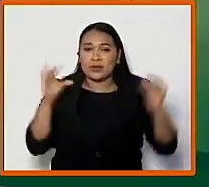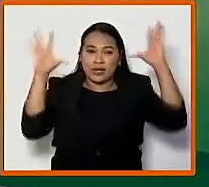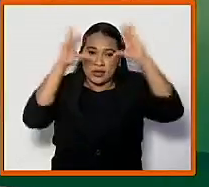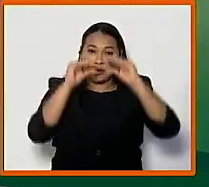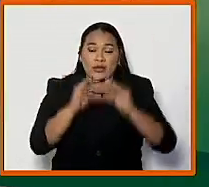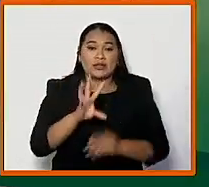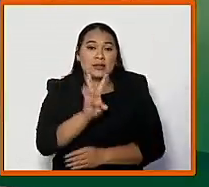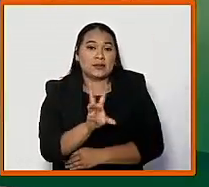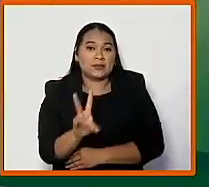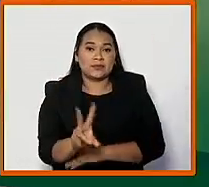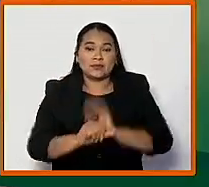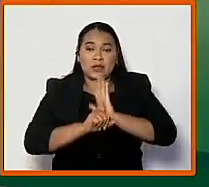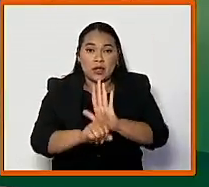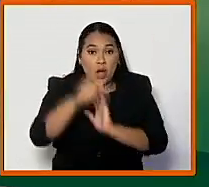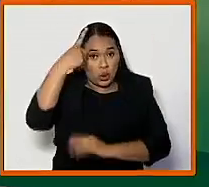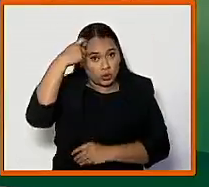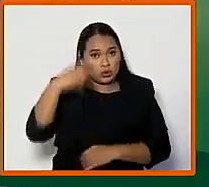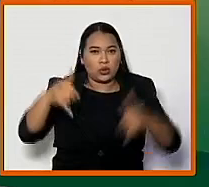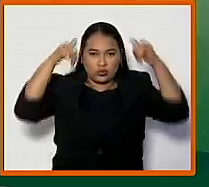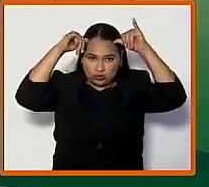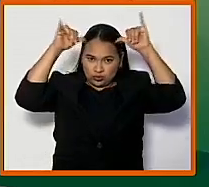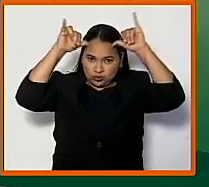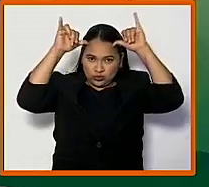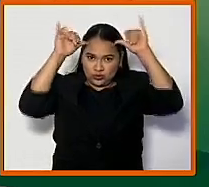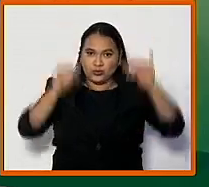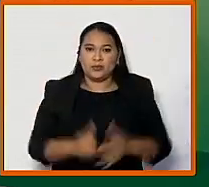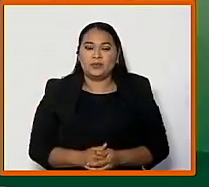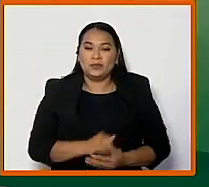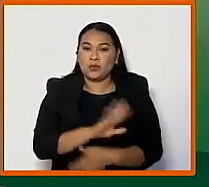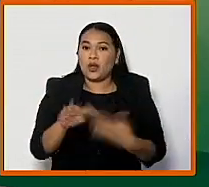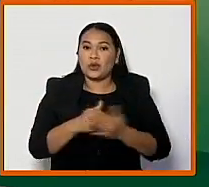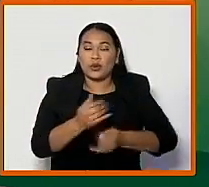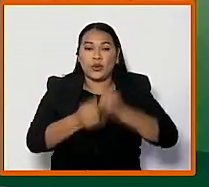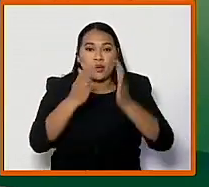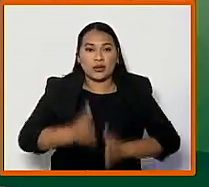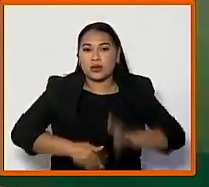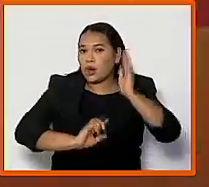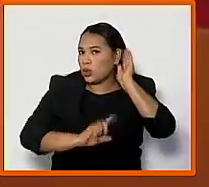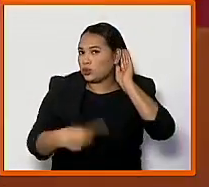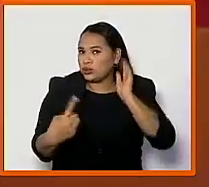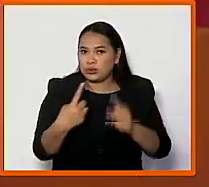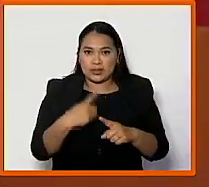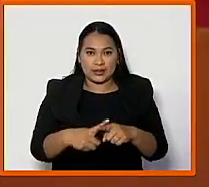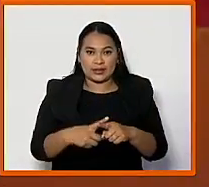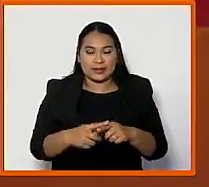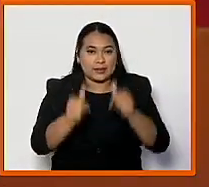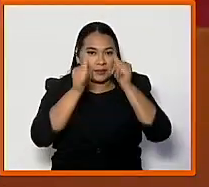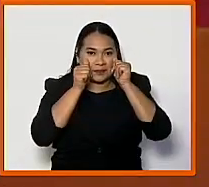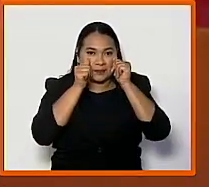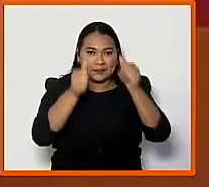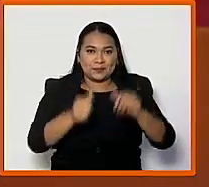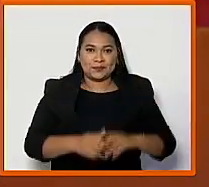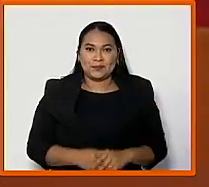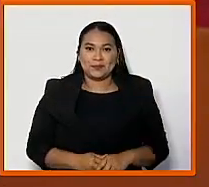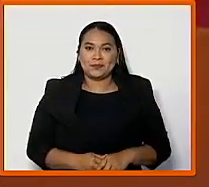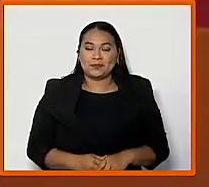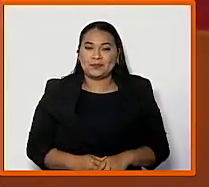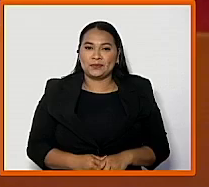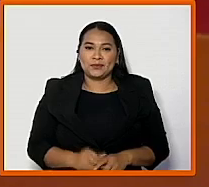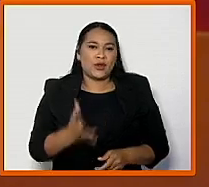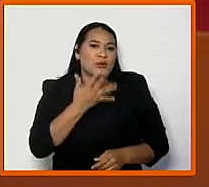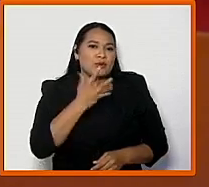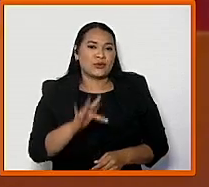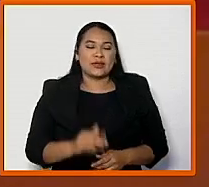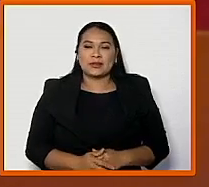67 con su símbolo de sueños, vaca. Pero si estás esperándole fuera ganadora de Multi X, atentos, porque esta es